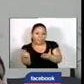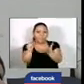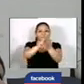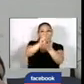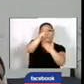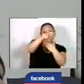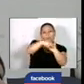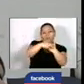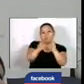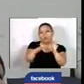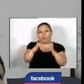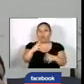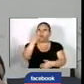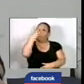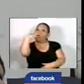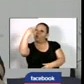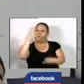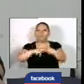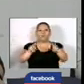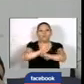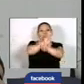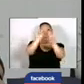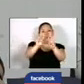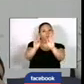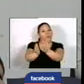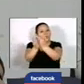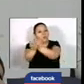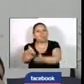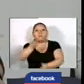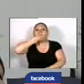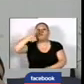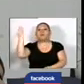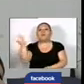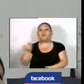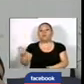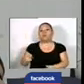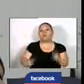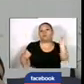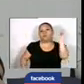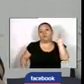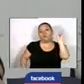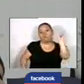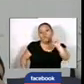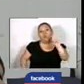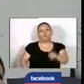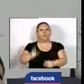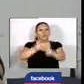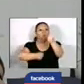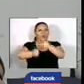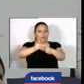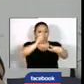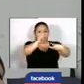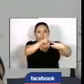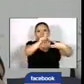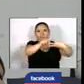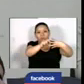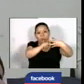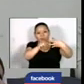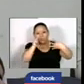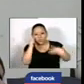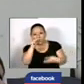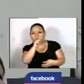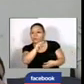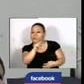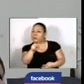serán Aguachapán, La Paz, La Unión, Morazán, San Salvador y Usurután, donde hemos reconocido importantes